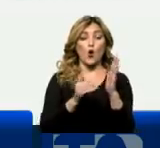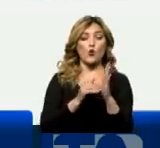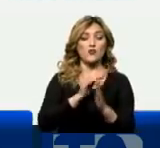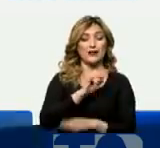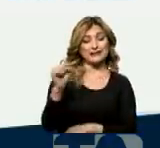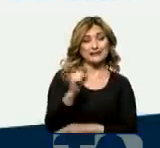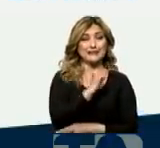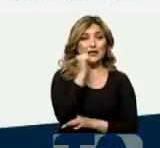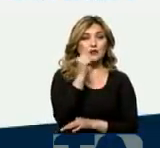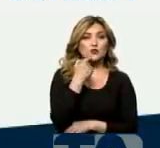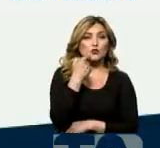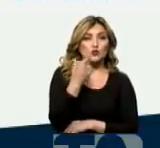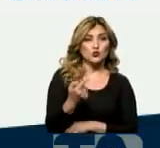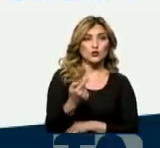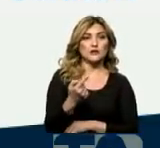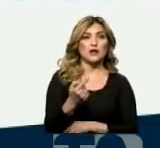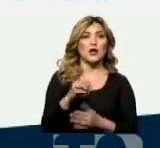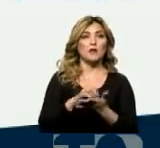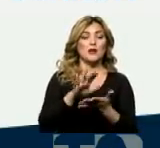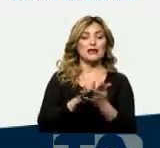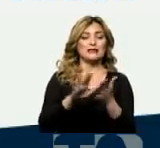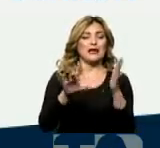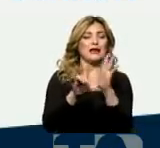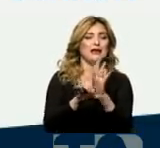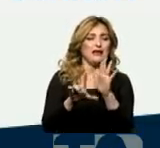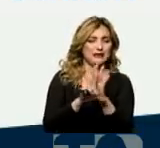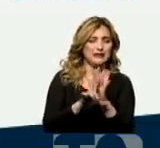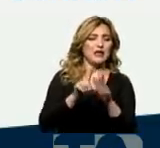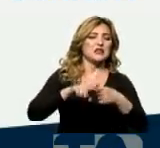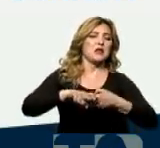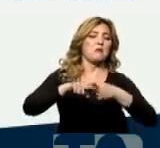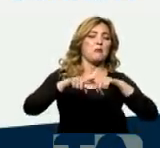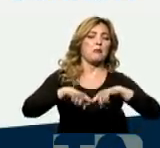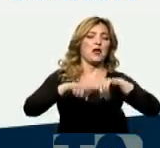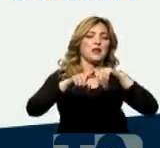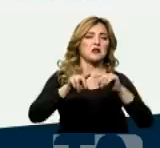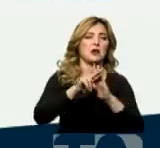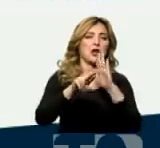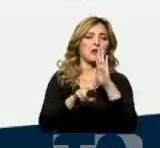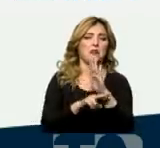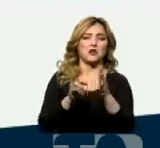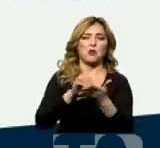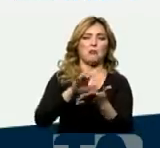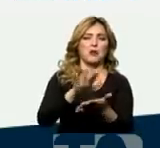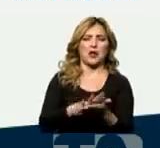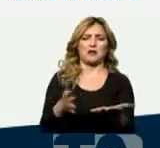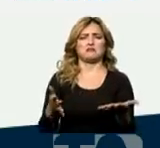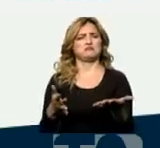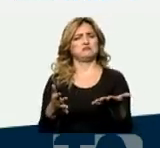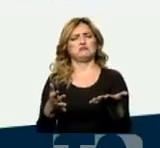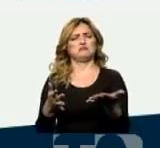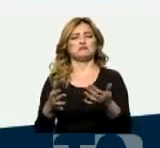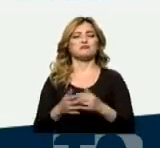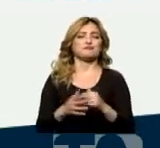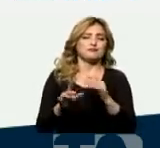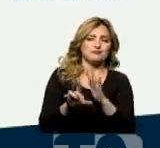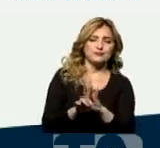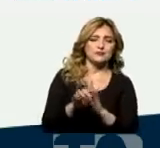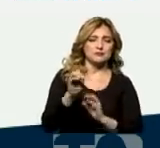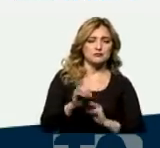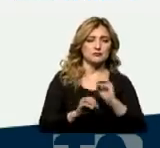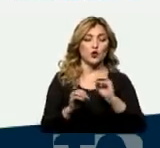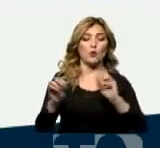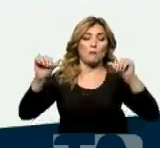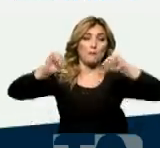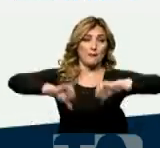derecho suponer que la efectividad de una ley depende de la expedición de su reglamento, a menos que esa ley esté mal